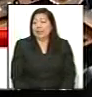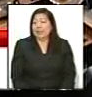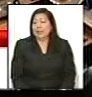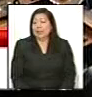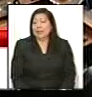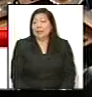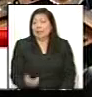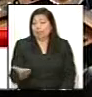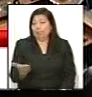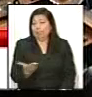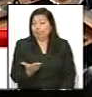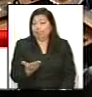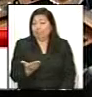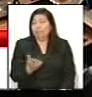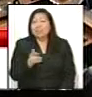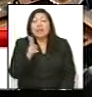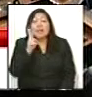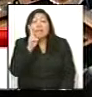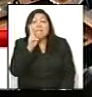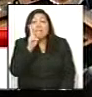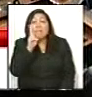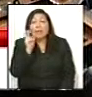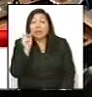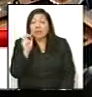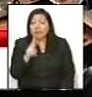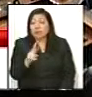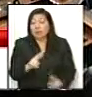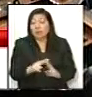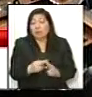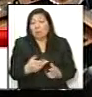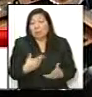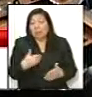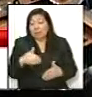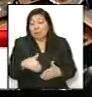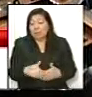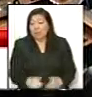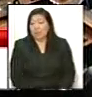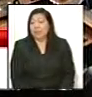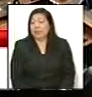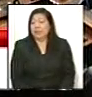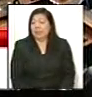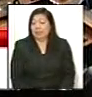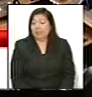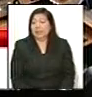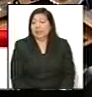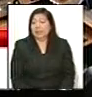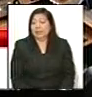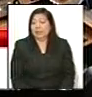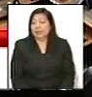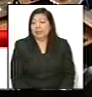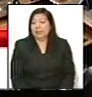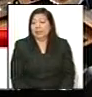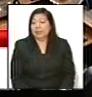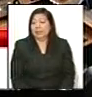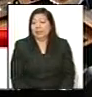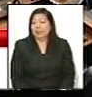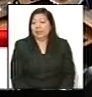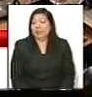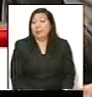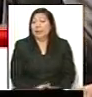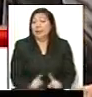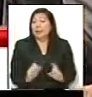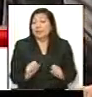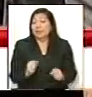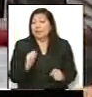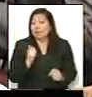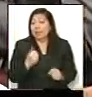varios hemos pedido que sea el viernes la segunda sesión. Ojalá podamos votarlo, así como se está votando lo del presidente del Consejo de Ministros. Pero si mañana de